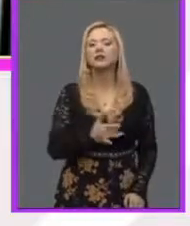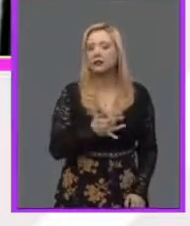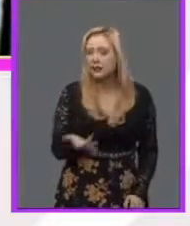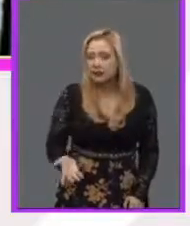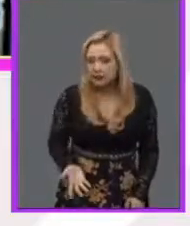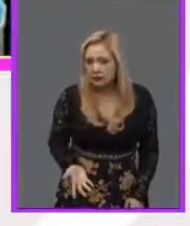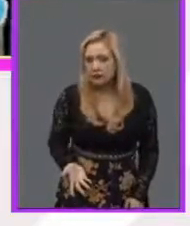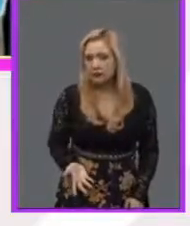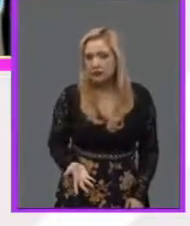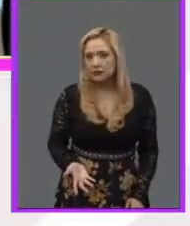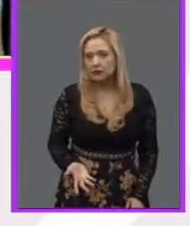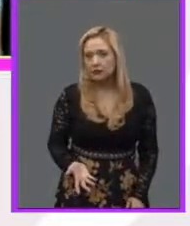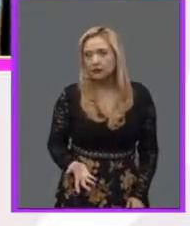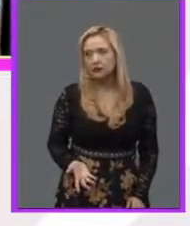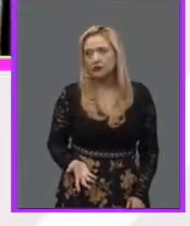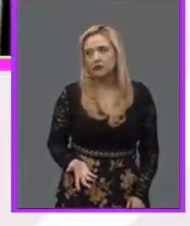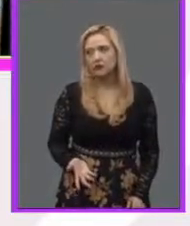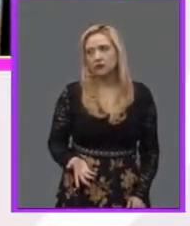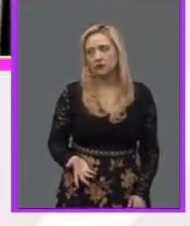estaríamos hablando de